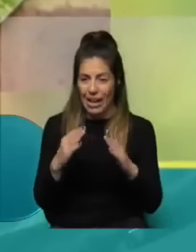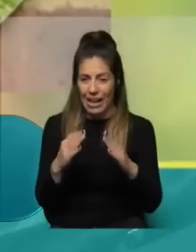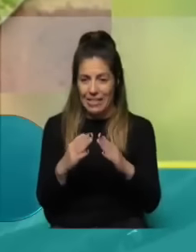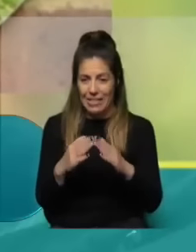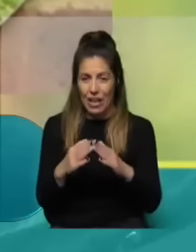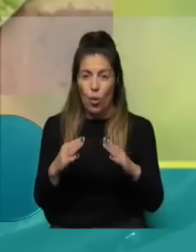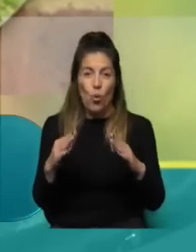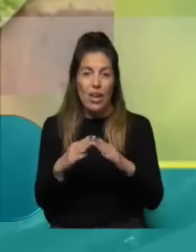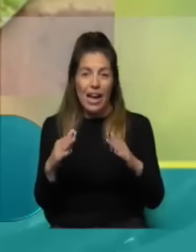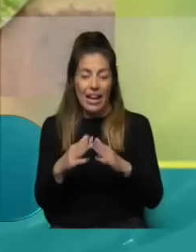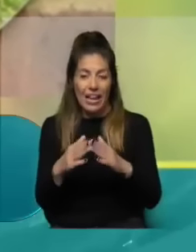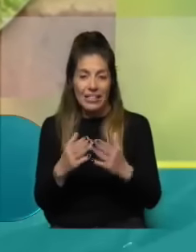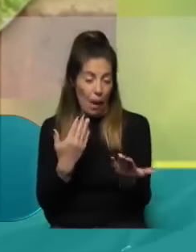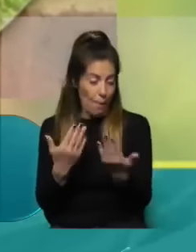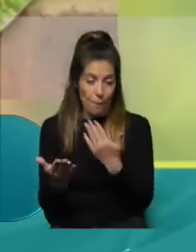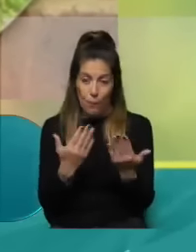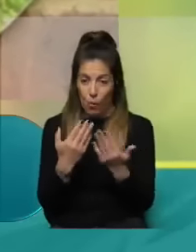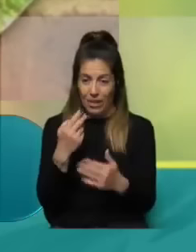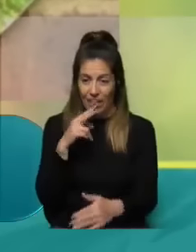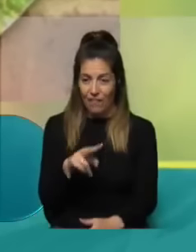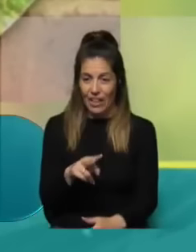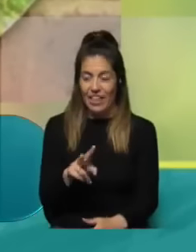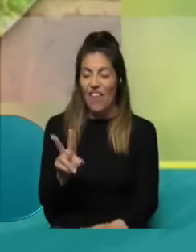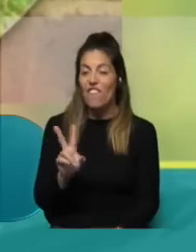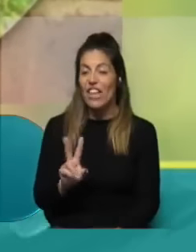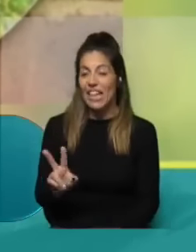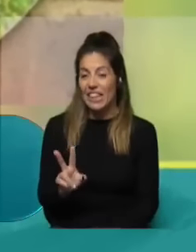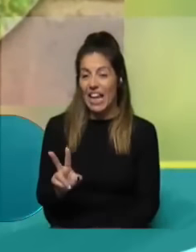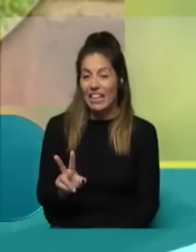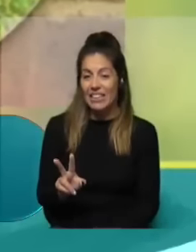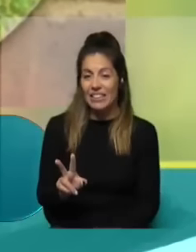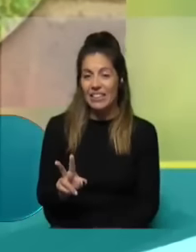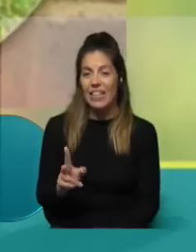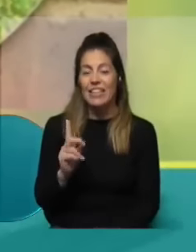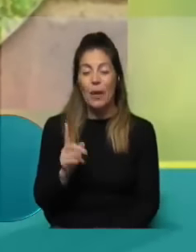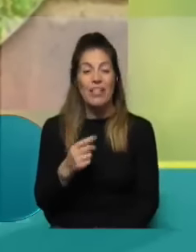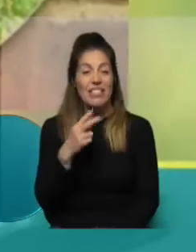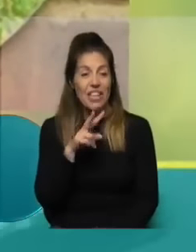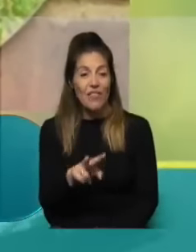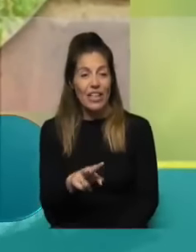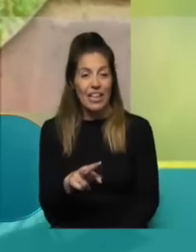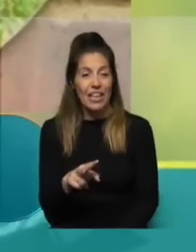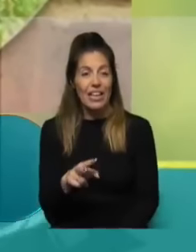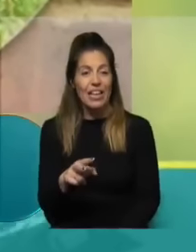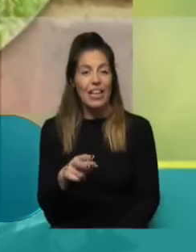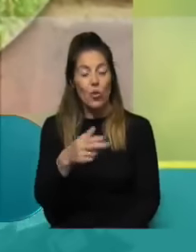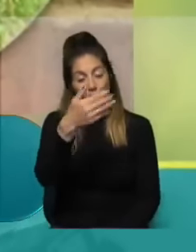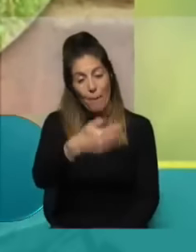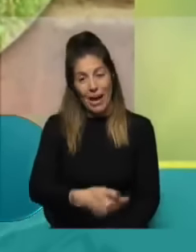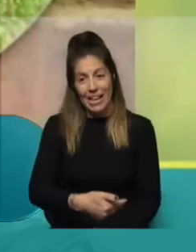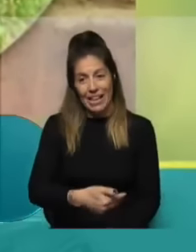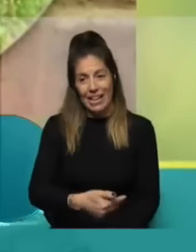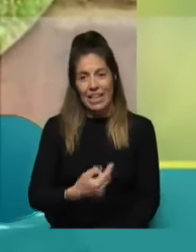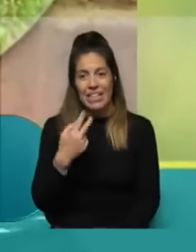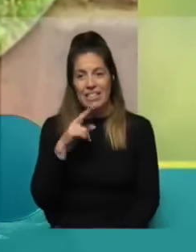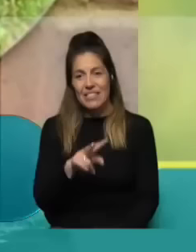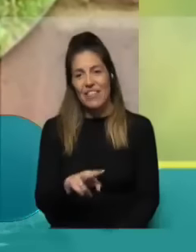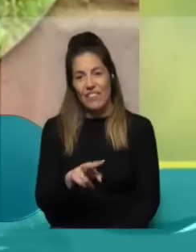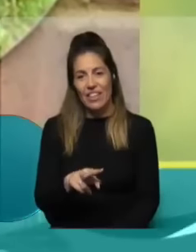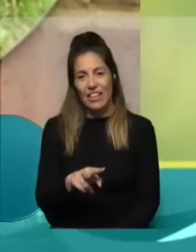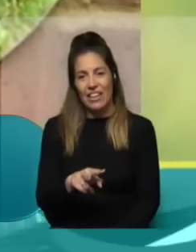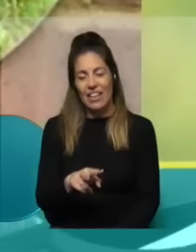Una casita, ahí en la puerta. Ven vegetales, ¿tá? Lo demás, pero se ve reflejado en una pared de ladrillo, se ve reflejado, es